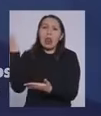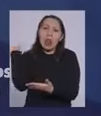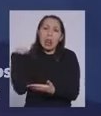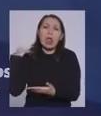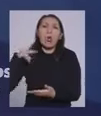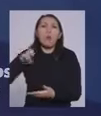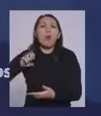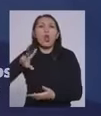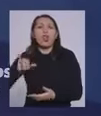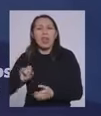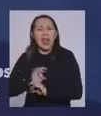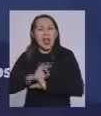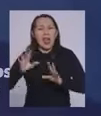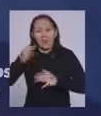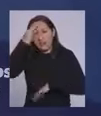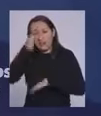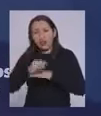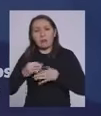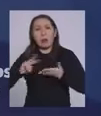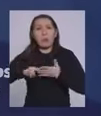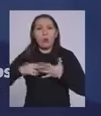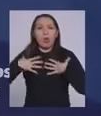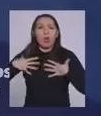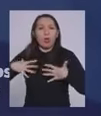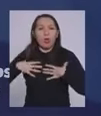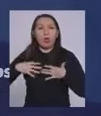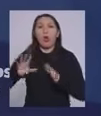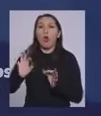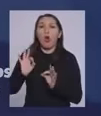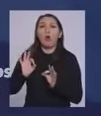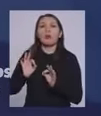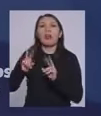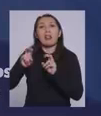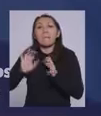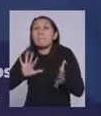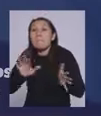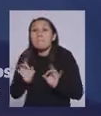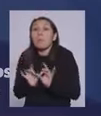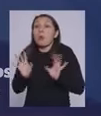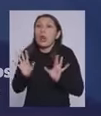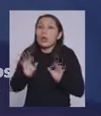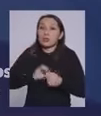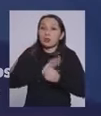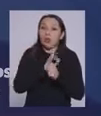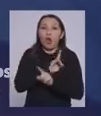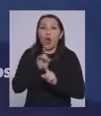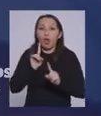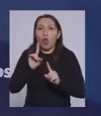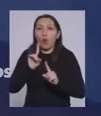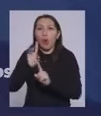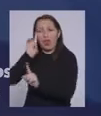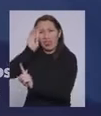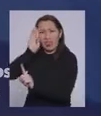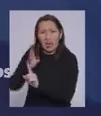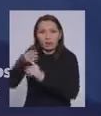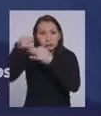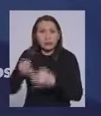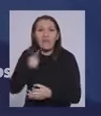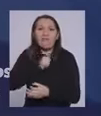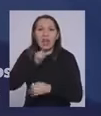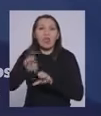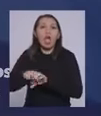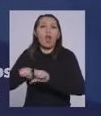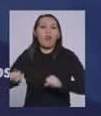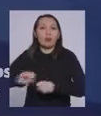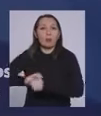viral, con neumonía grave o con neumonía probablemente por coronavirus, pero que no tienen confirmación de